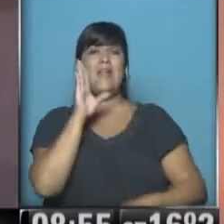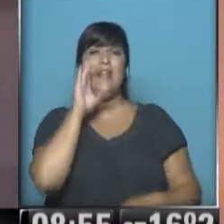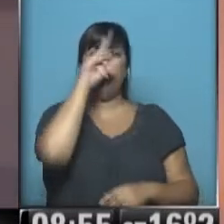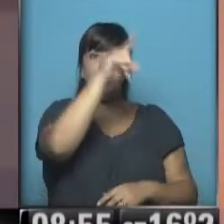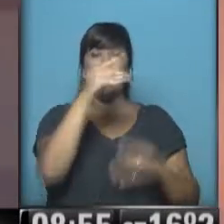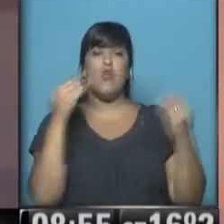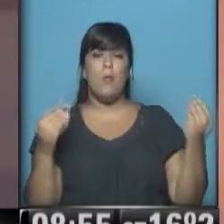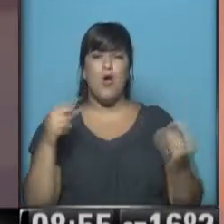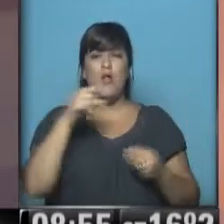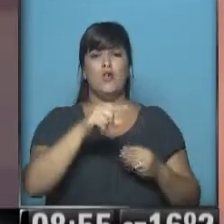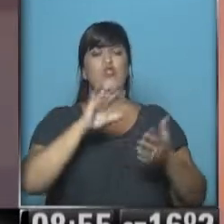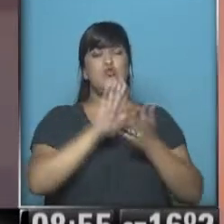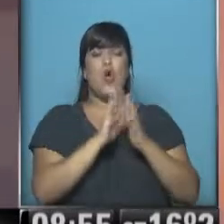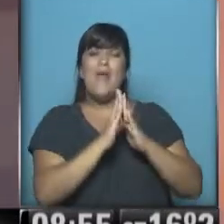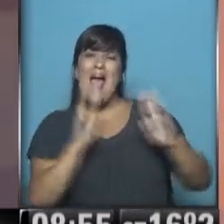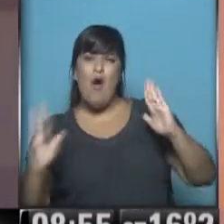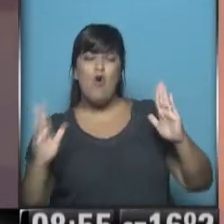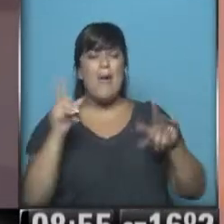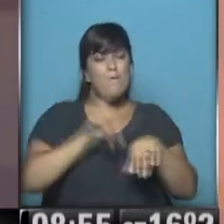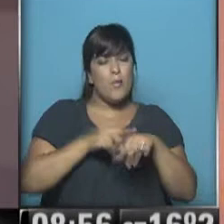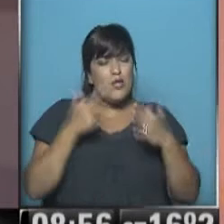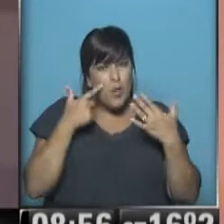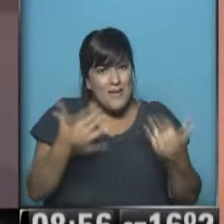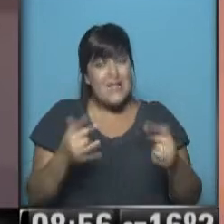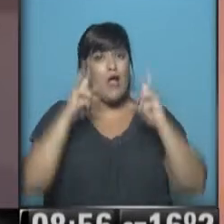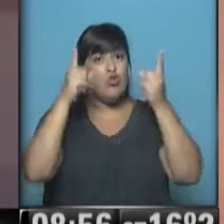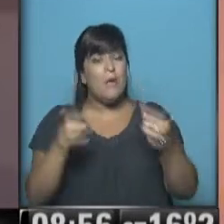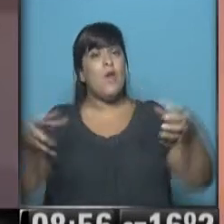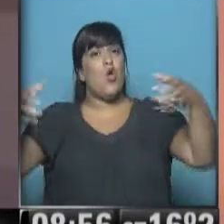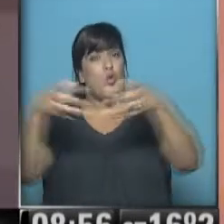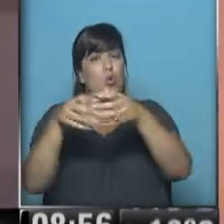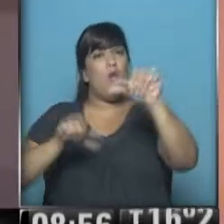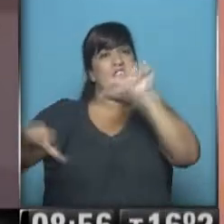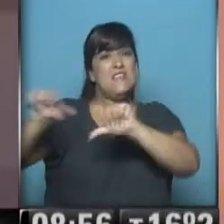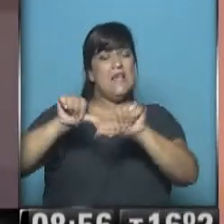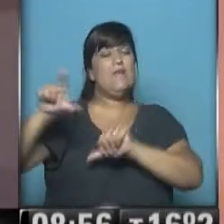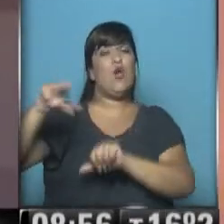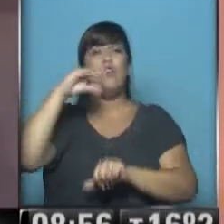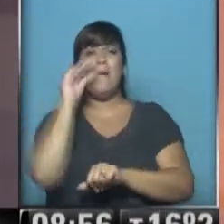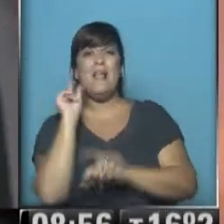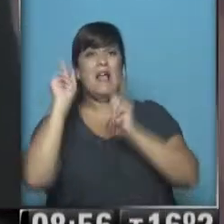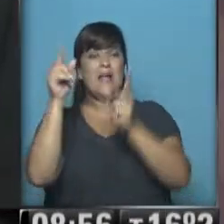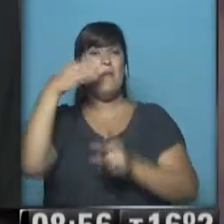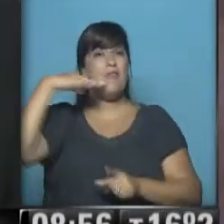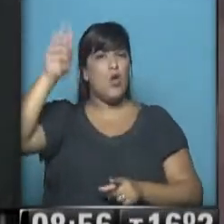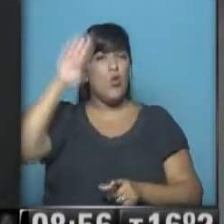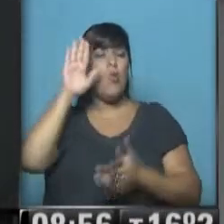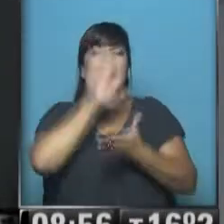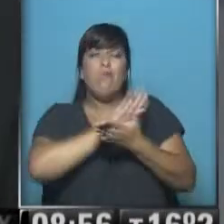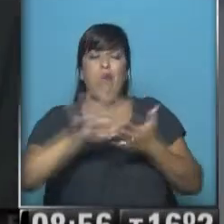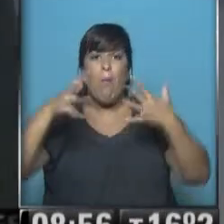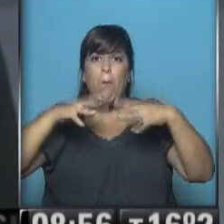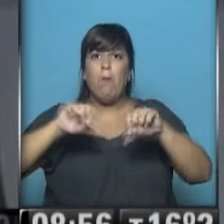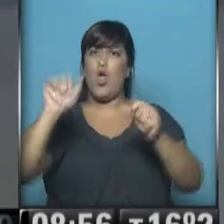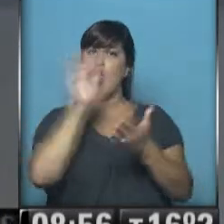por lo menos en fase investigativa. Ahora también un grupo de científicos belgas y cubanos descubrieron una nueva cepa que es mucho